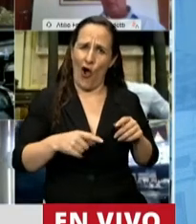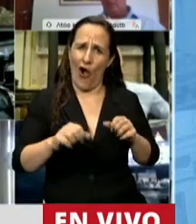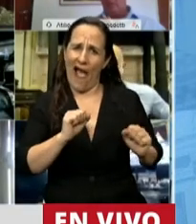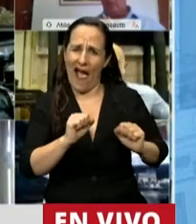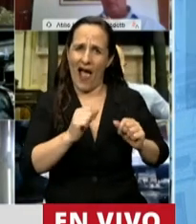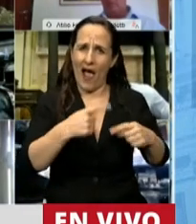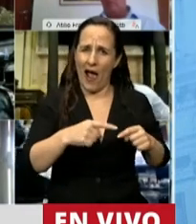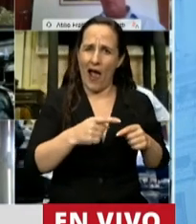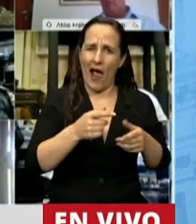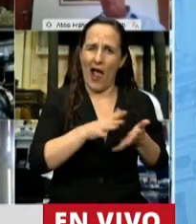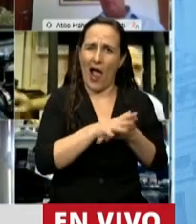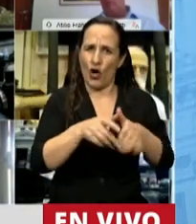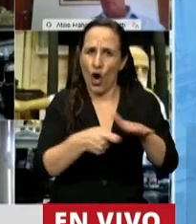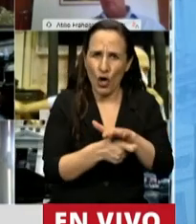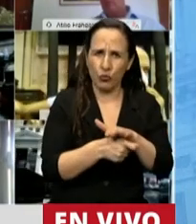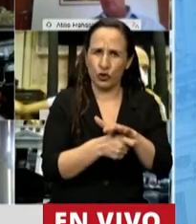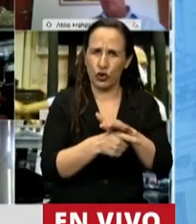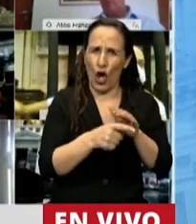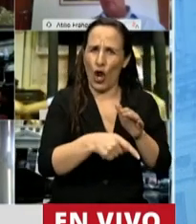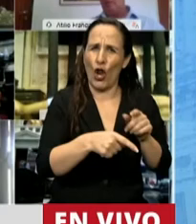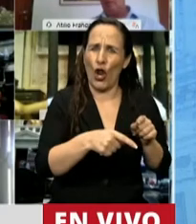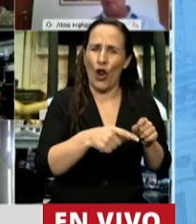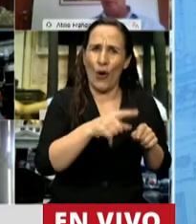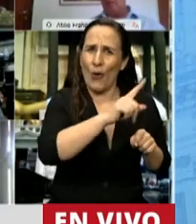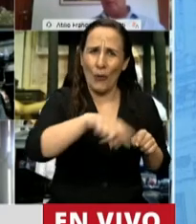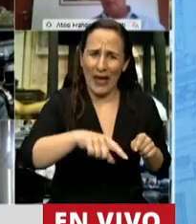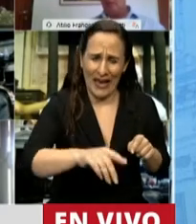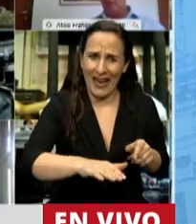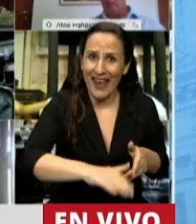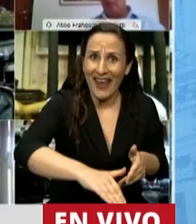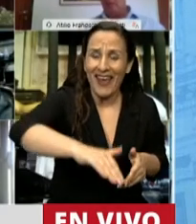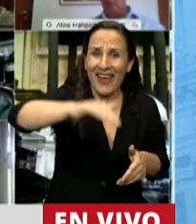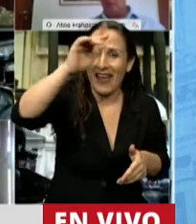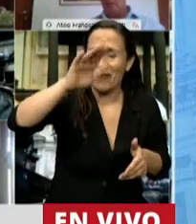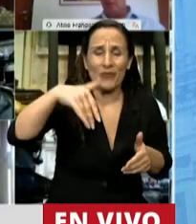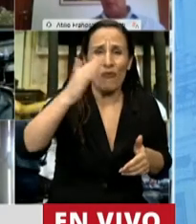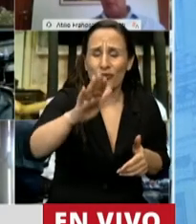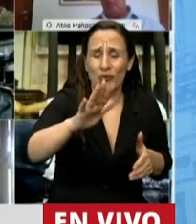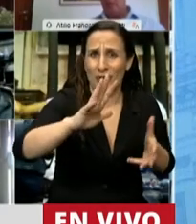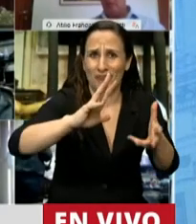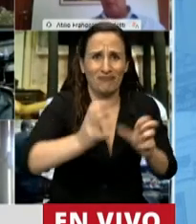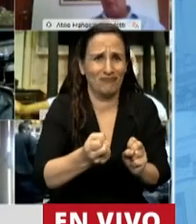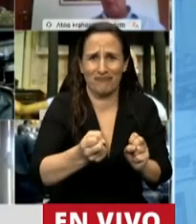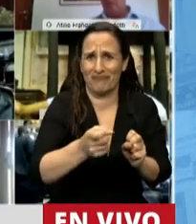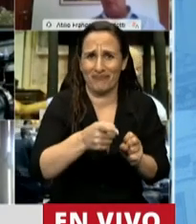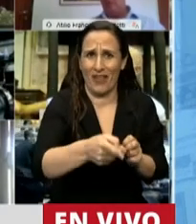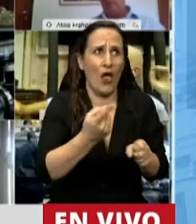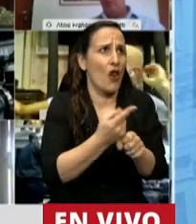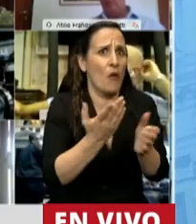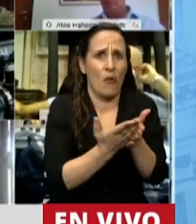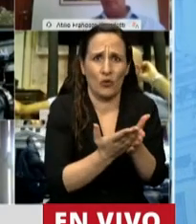corrupción hipotecó el futuro de los más chicos, privándolos del derecho a estudiar, a